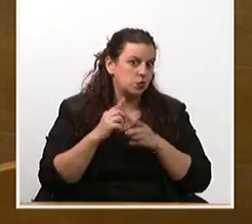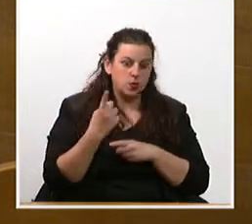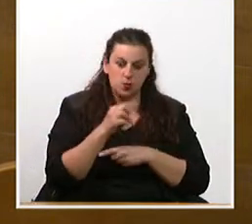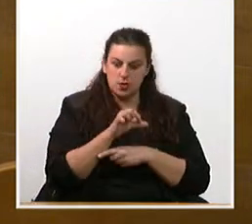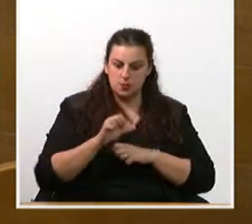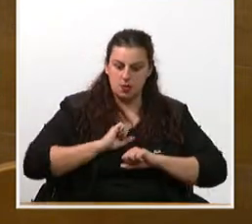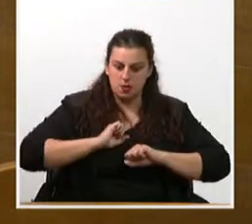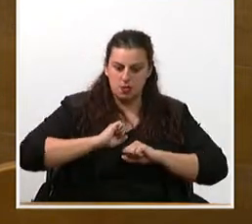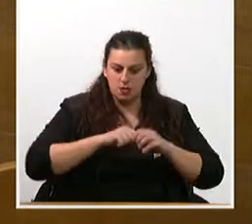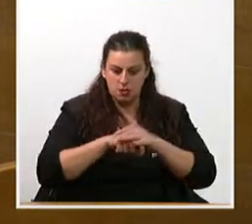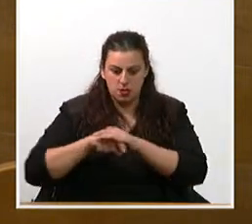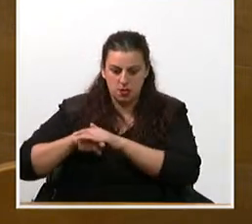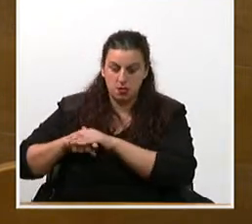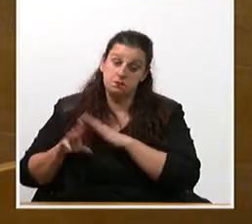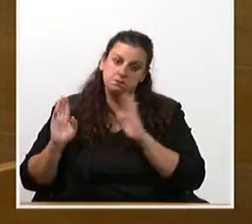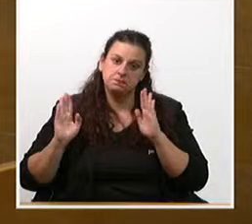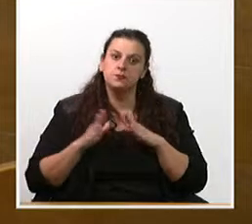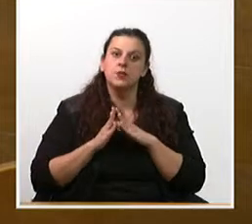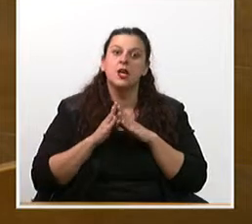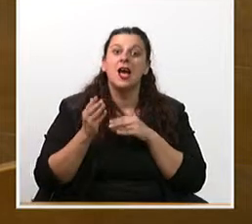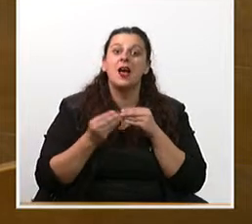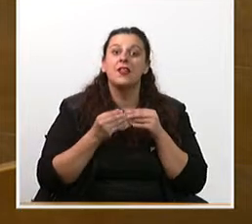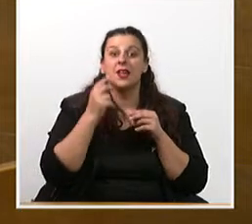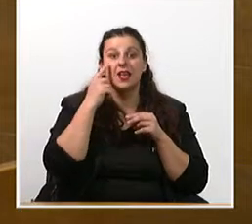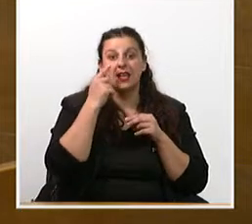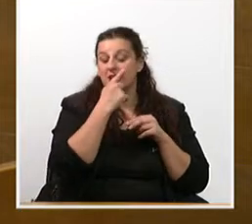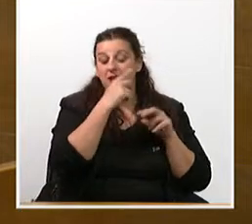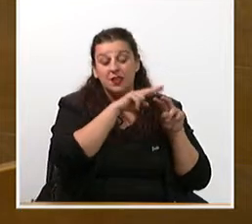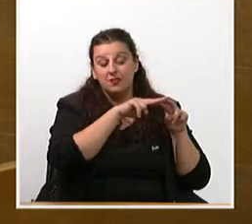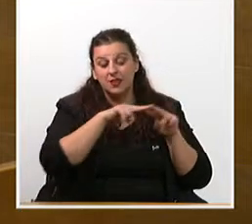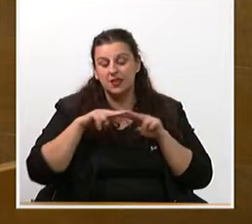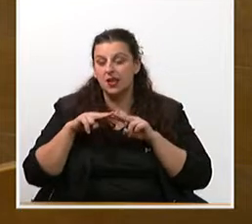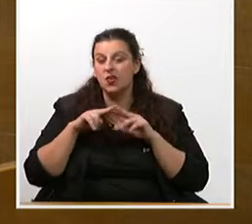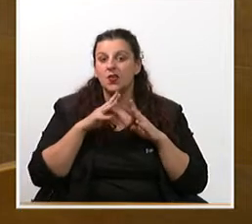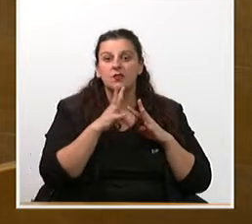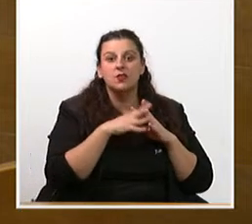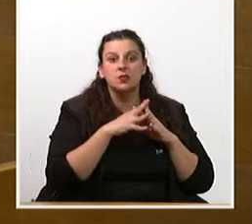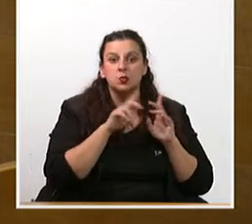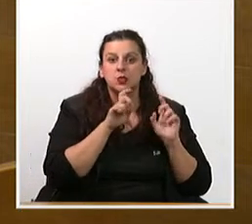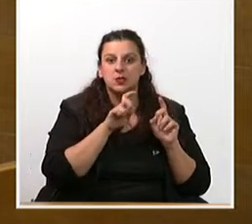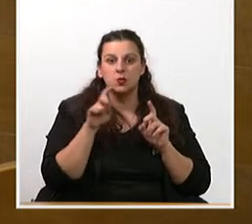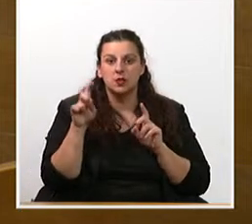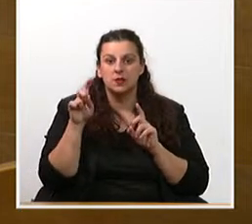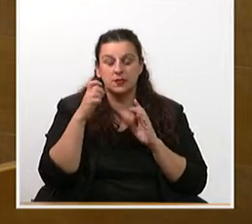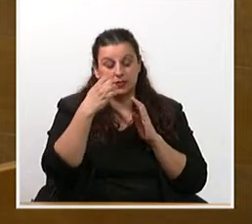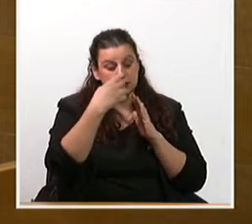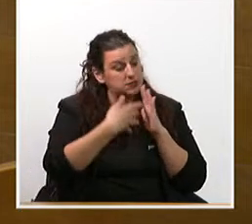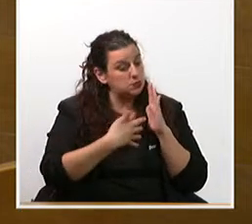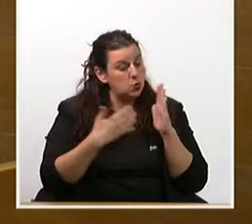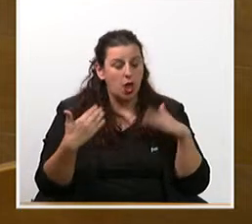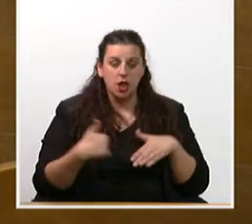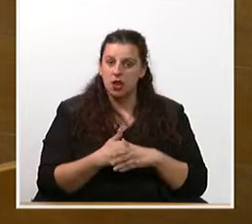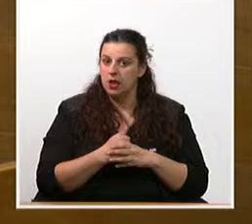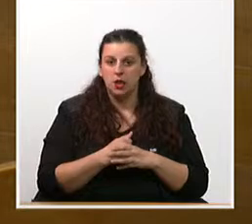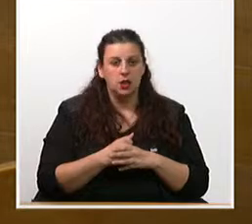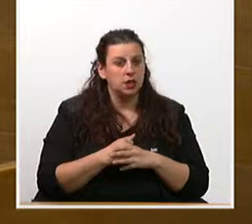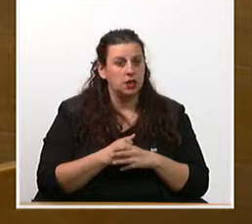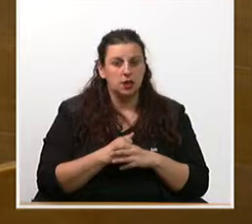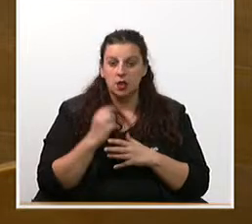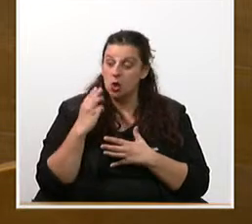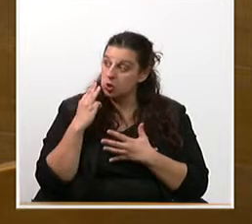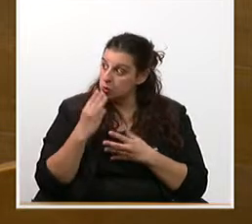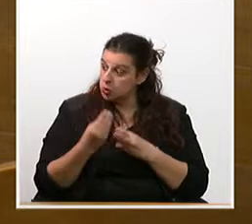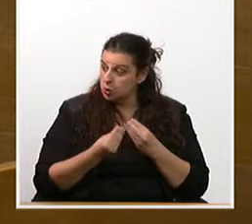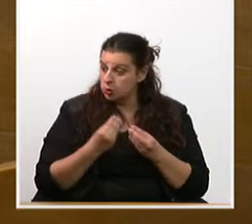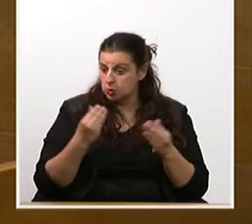semana vamos a hacer un inventario de infraestructuras educativas que no existe en 8 años